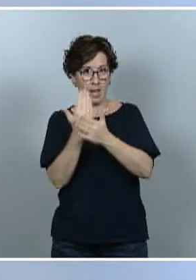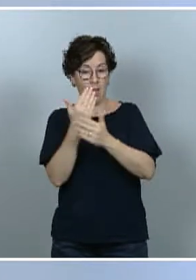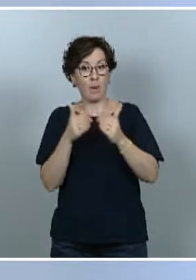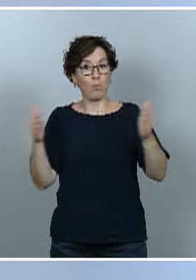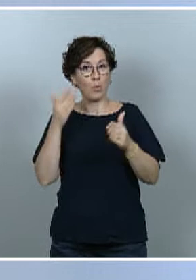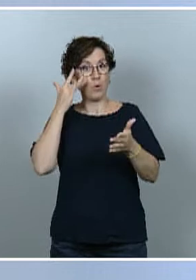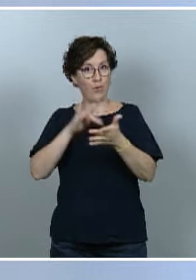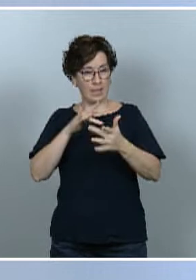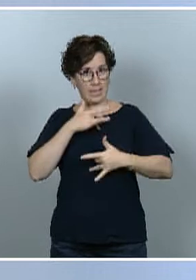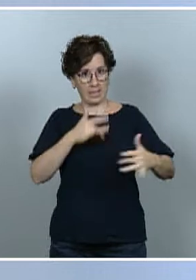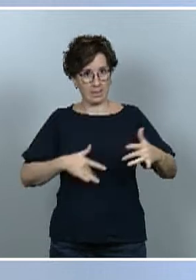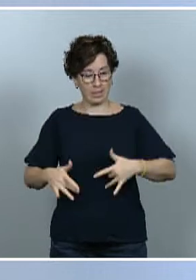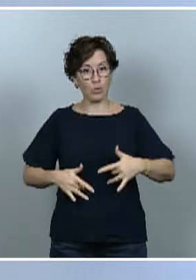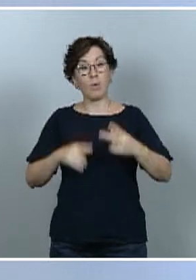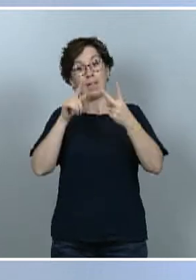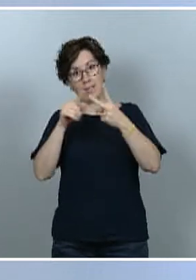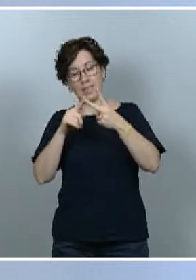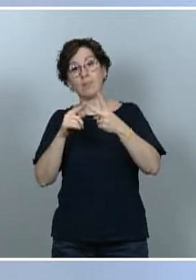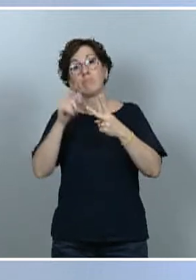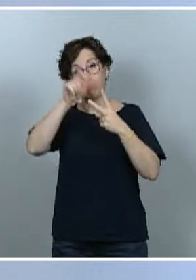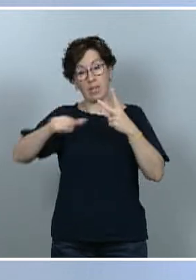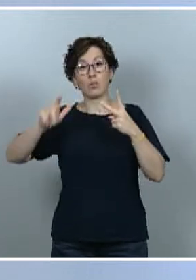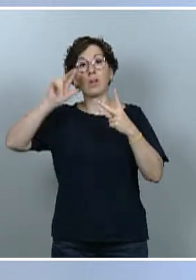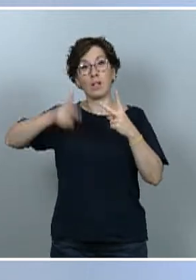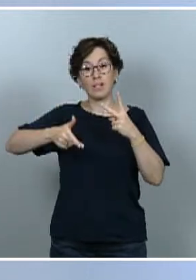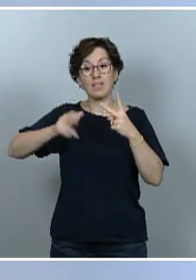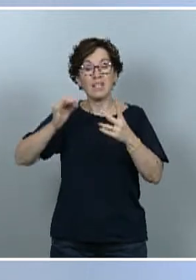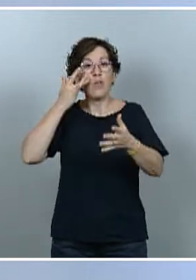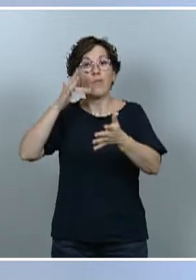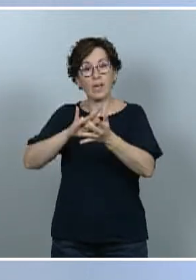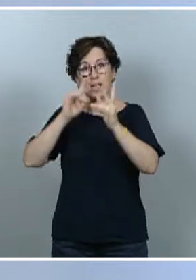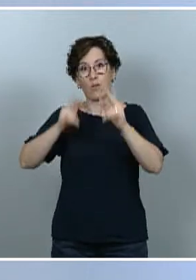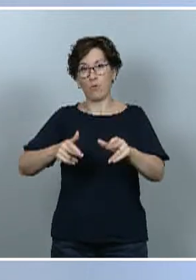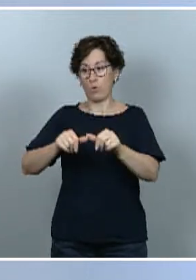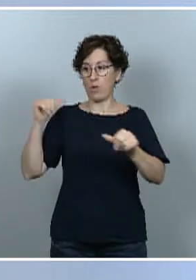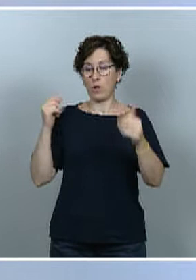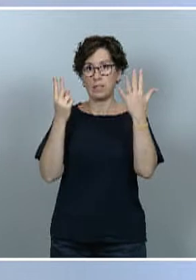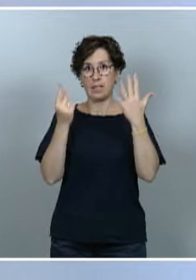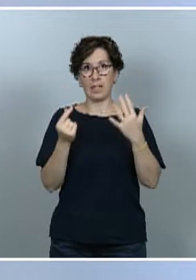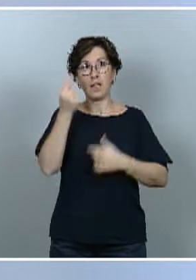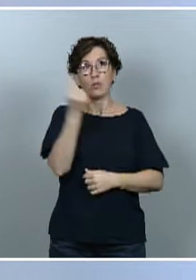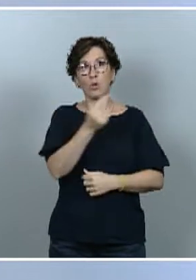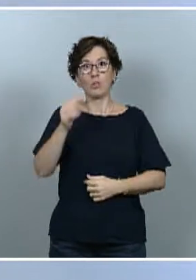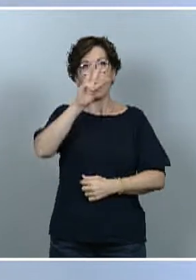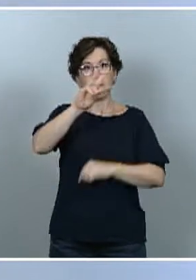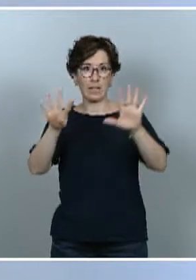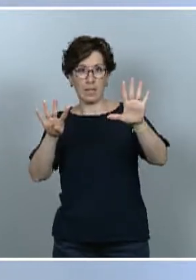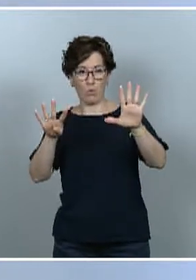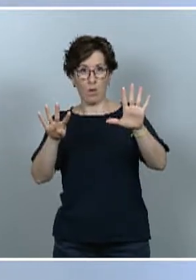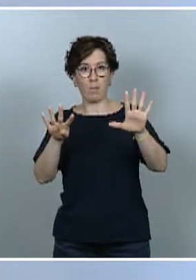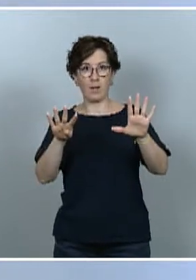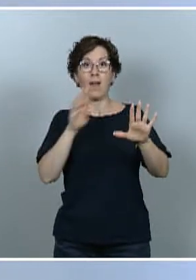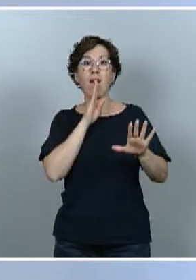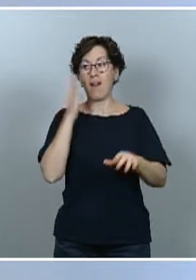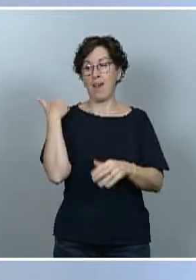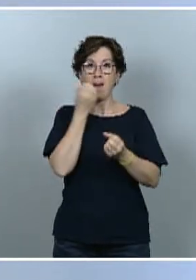personas que lamentablemente han fallecido por fecha de defunción en los últimos 7 días. Eran 39 casos los que dimos a conocer ayer, destacando el